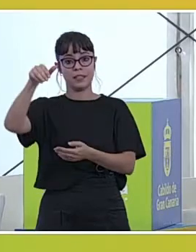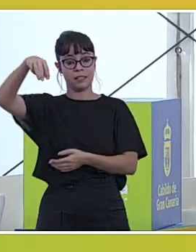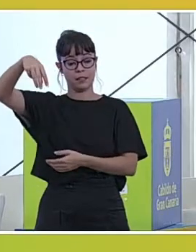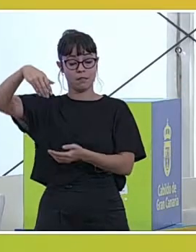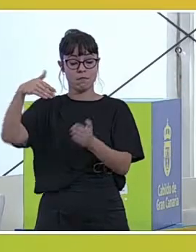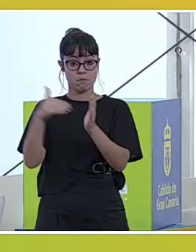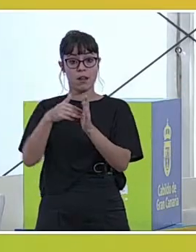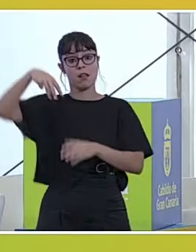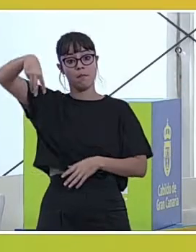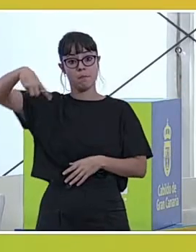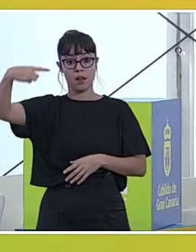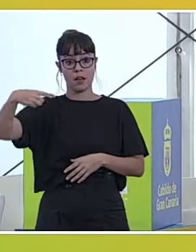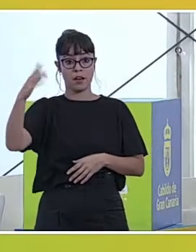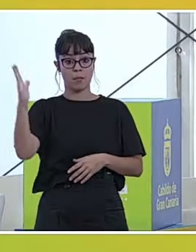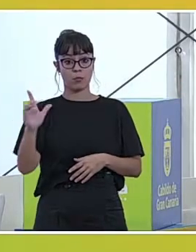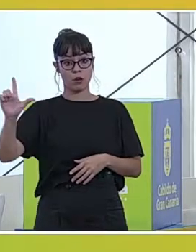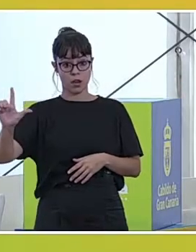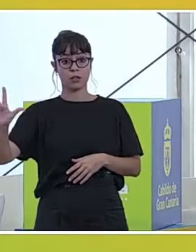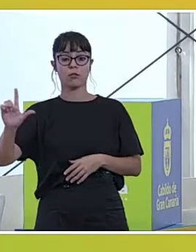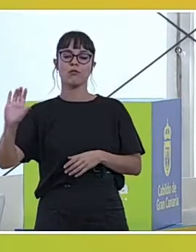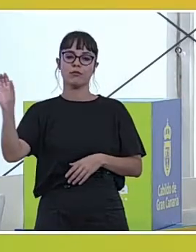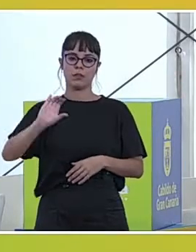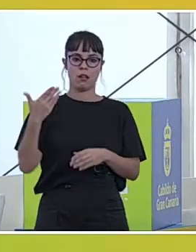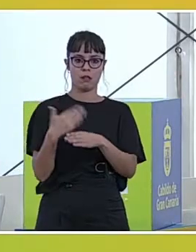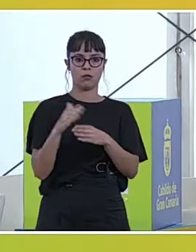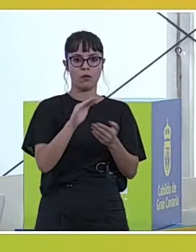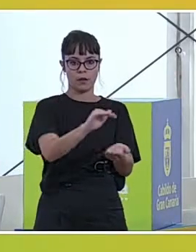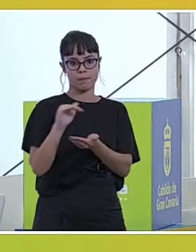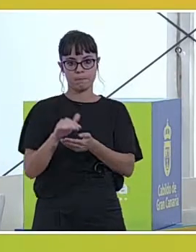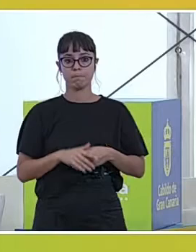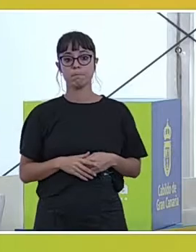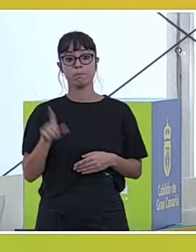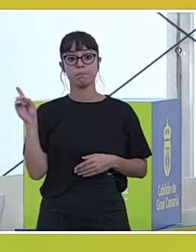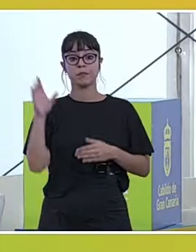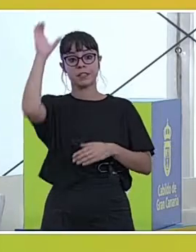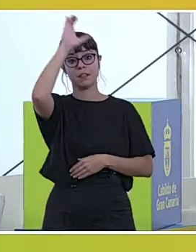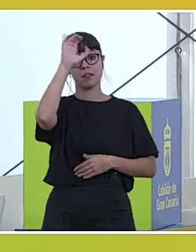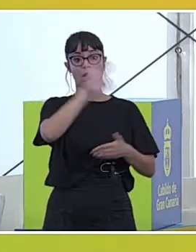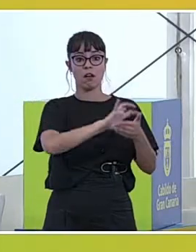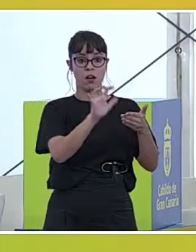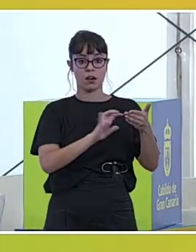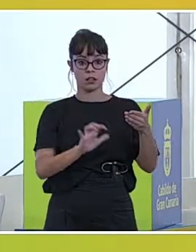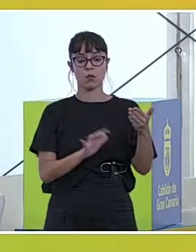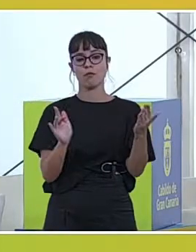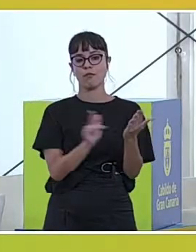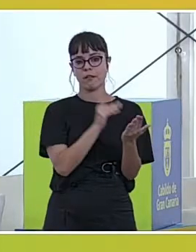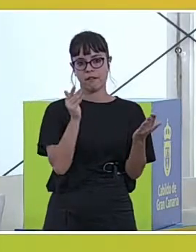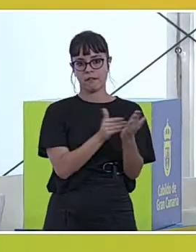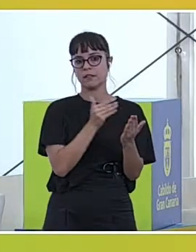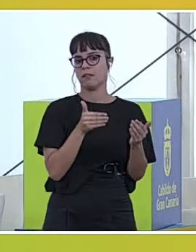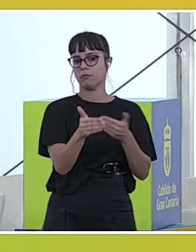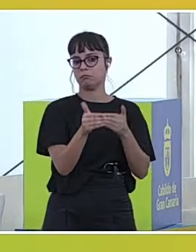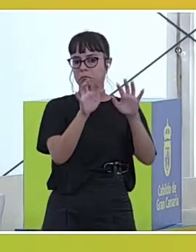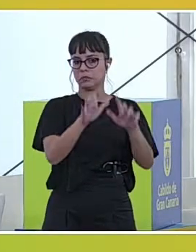Estos resultados forman parte de un artículo científico que está a punto de ser